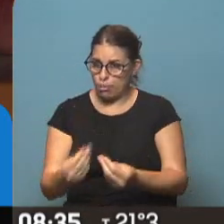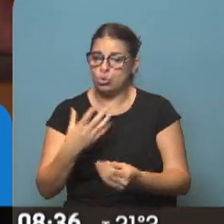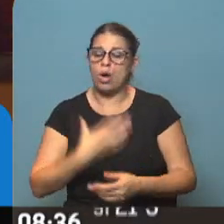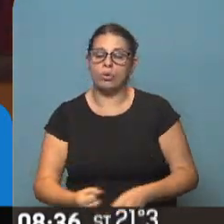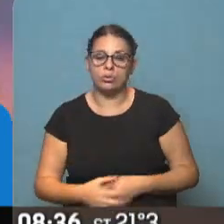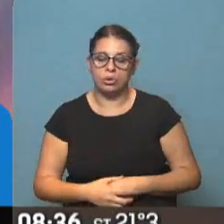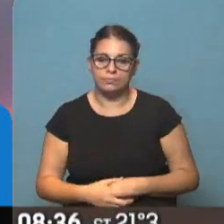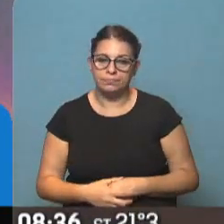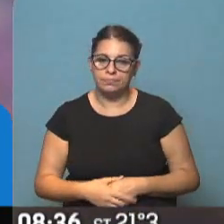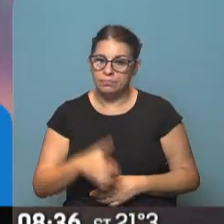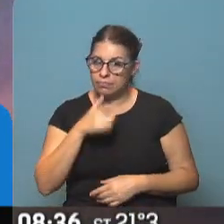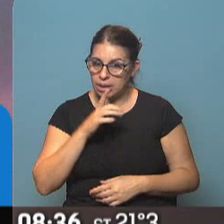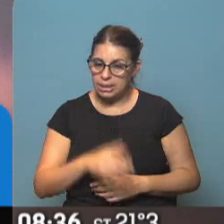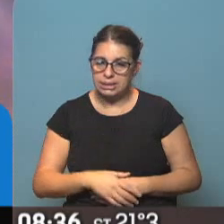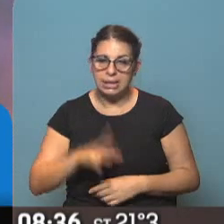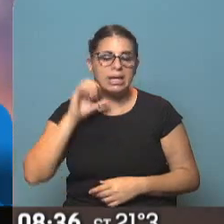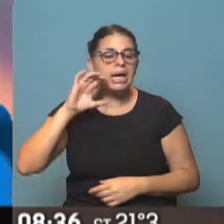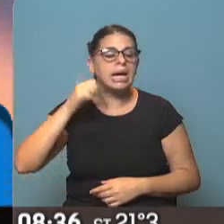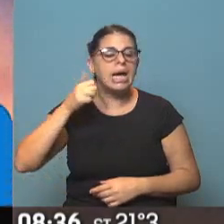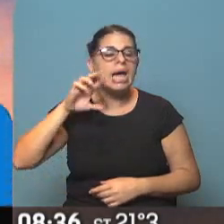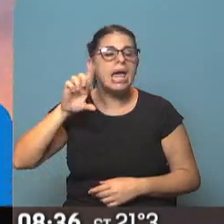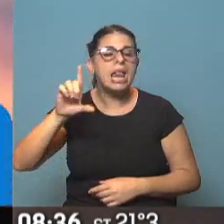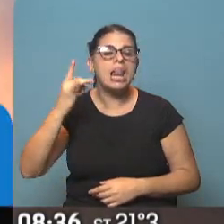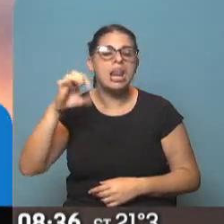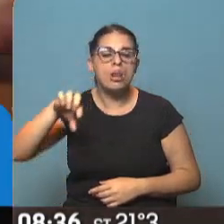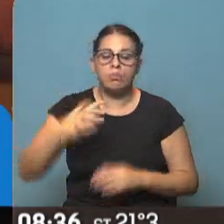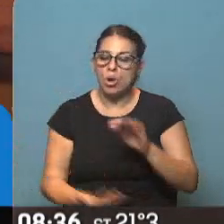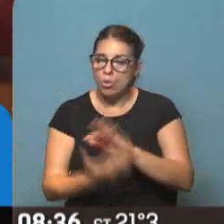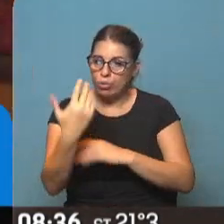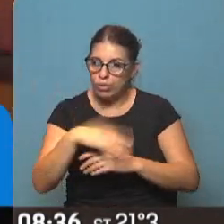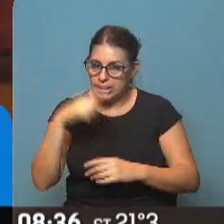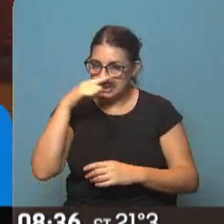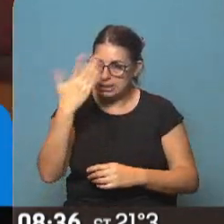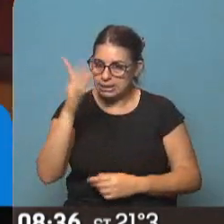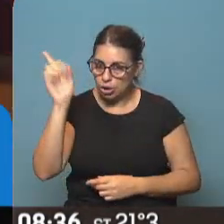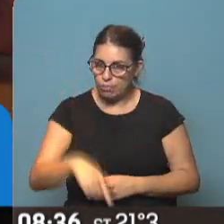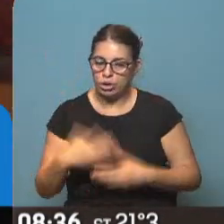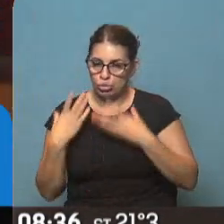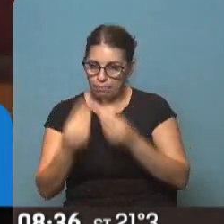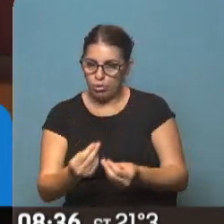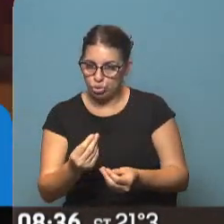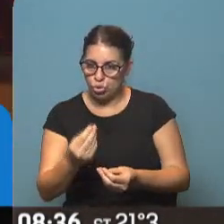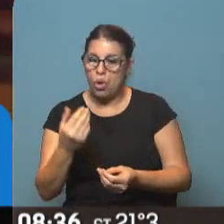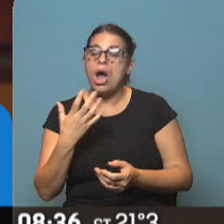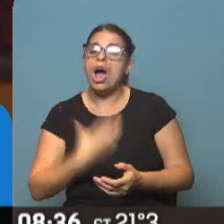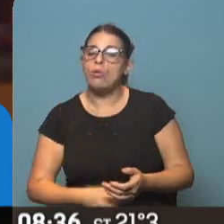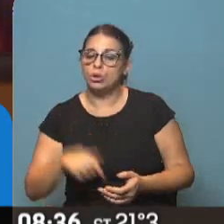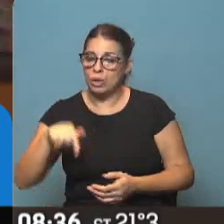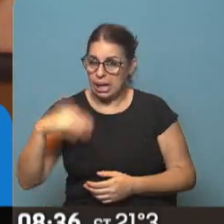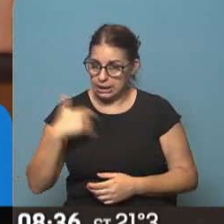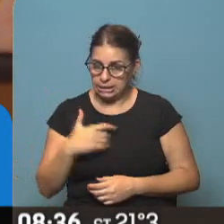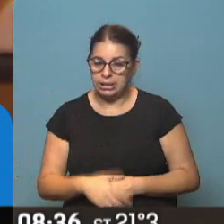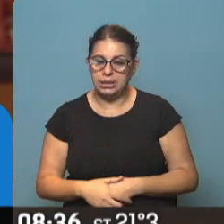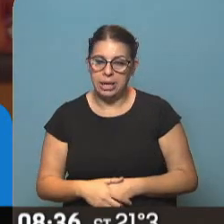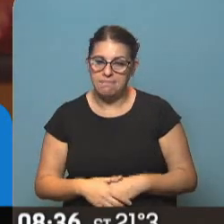favor creo que gallup es la que ha publicado la de 75 por ciento a favor en la argentina como